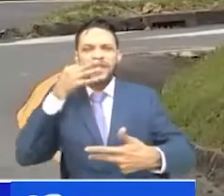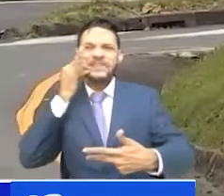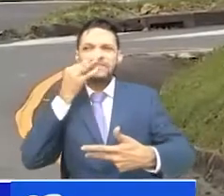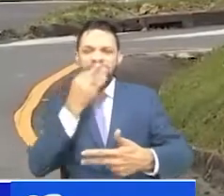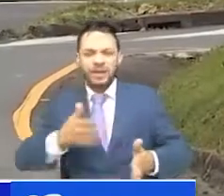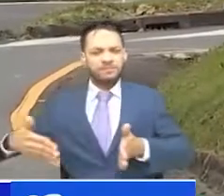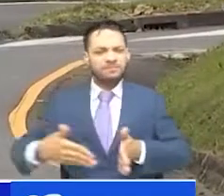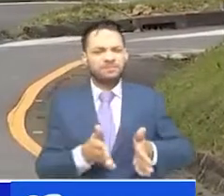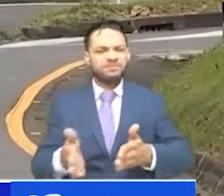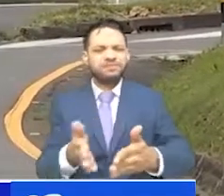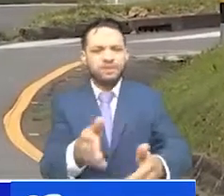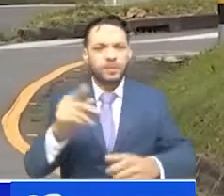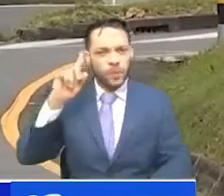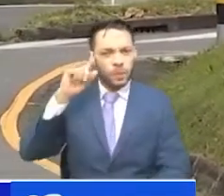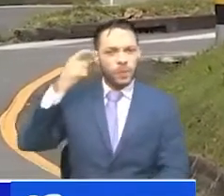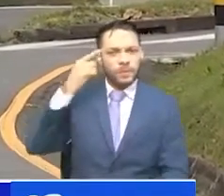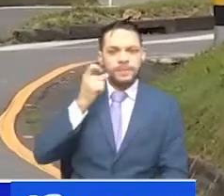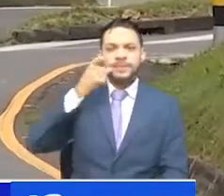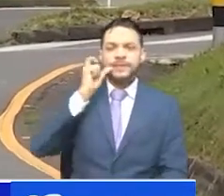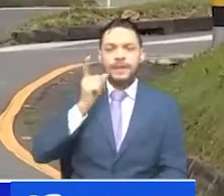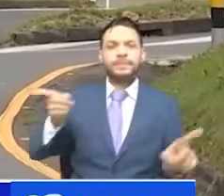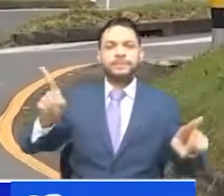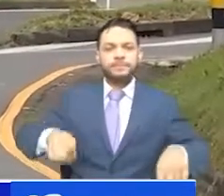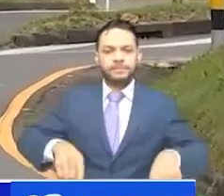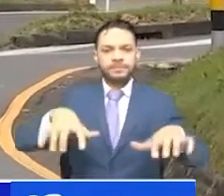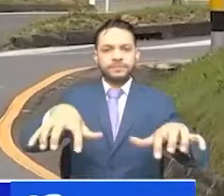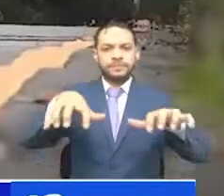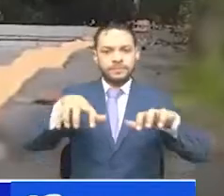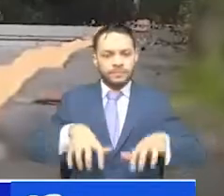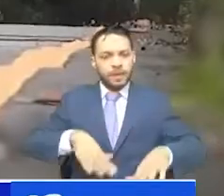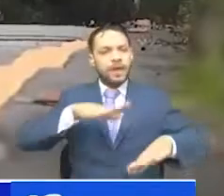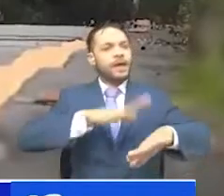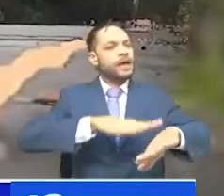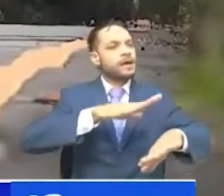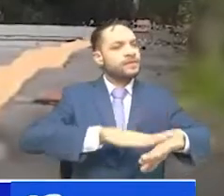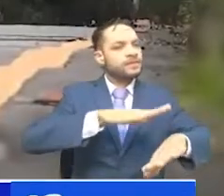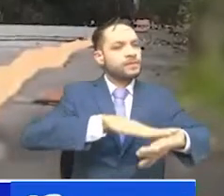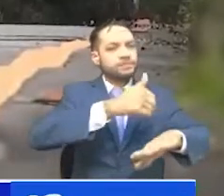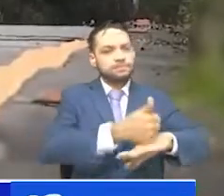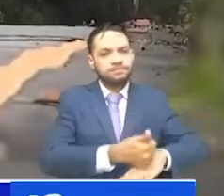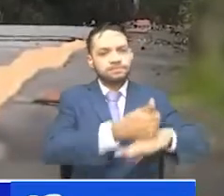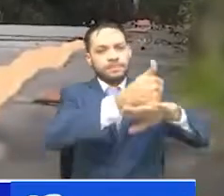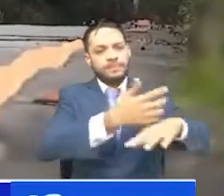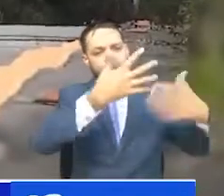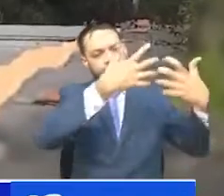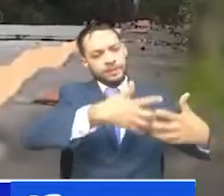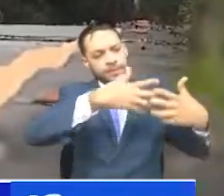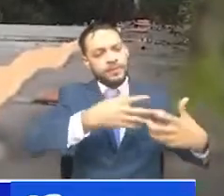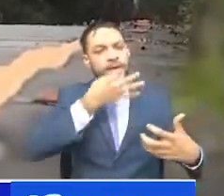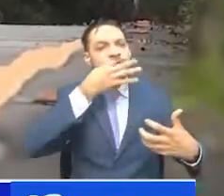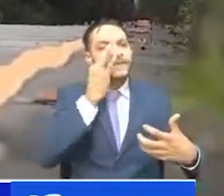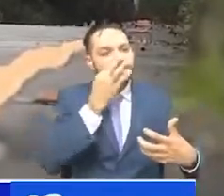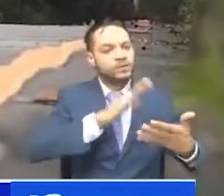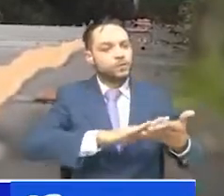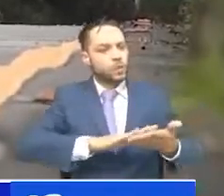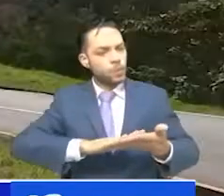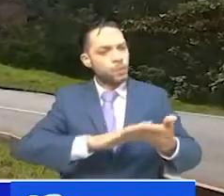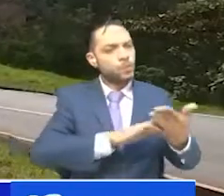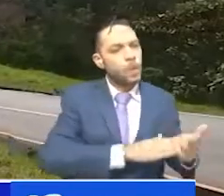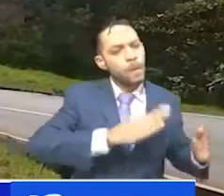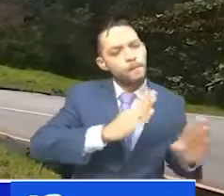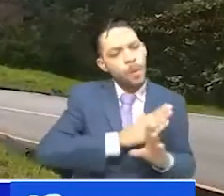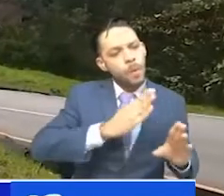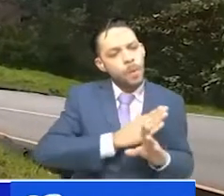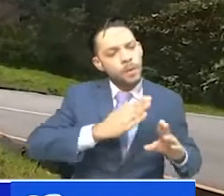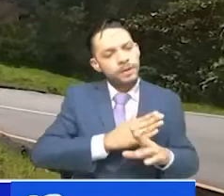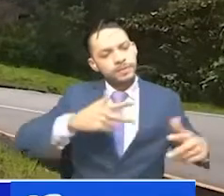Tanto el gobernador de Caldas como la propia Asamblea Departamental le han sugerido al señor Mauricio Vega que se dedique más a solucionar los problemas de la